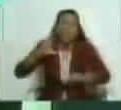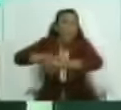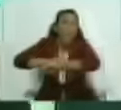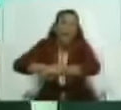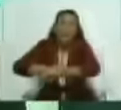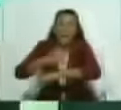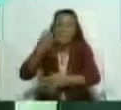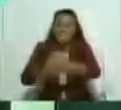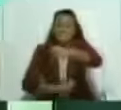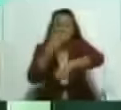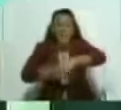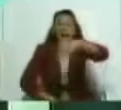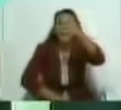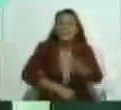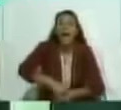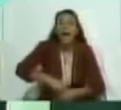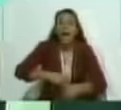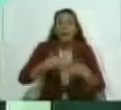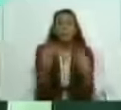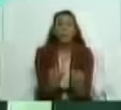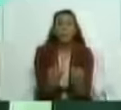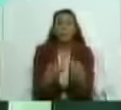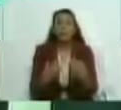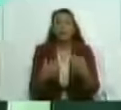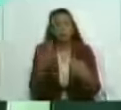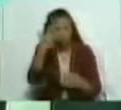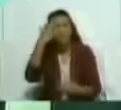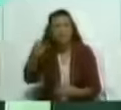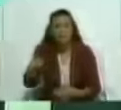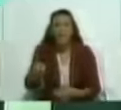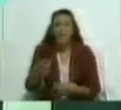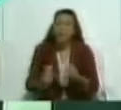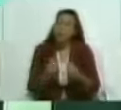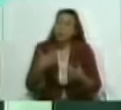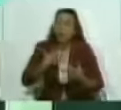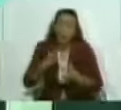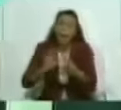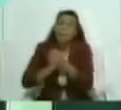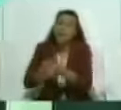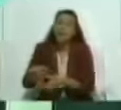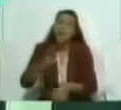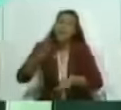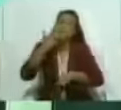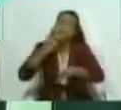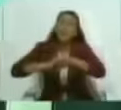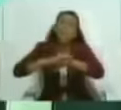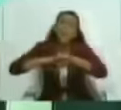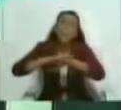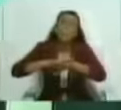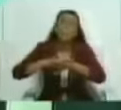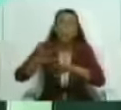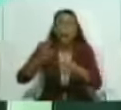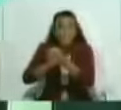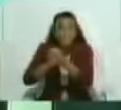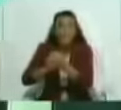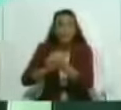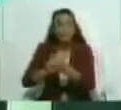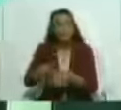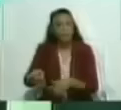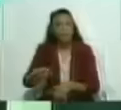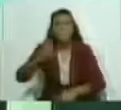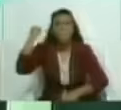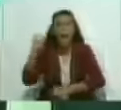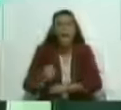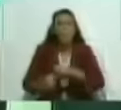manos fracturadas por las torturas que te pude proferir. Perdóname. Y los amigos le decían,